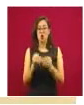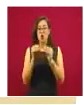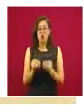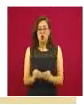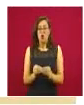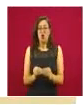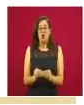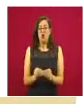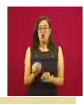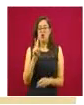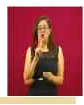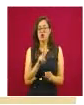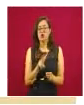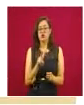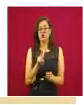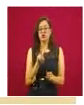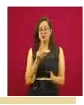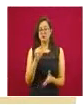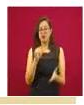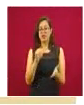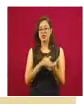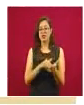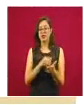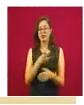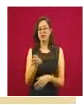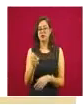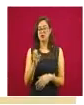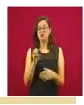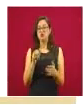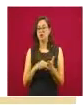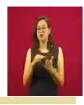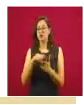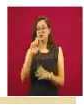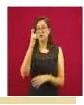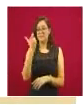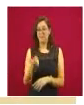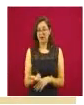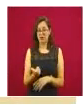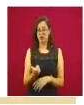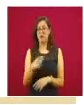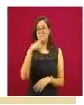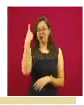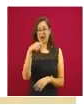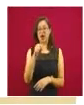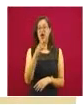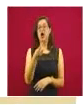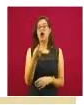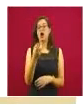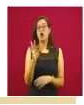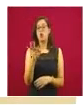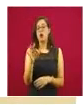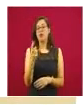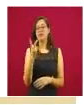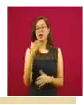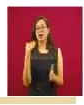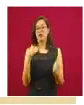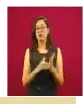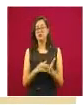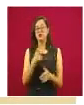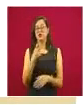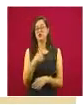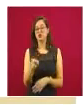para 42.222 préstamos. Insisto, esta es la forma en la cual nosotros hemos venido distribuyendo la bolsa